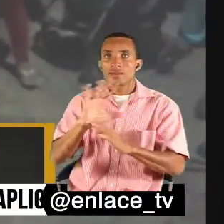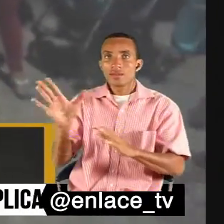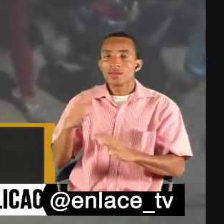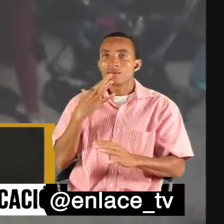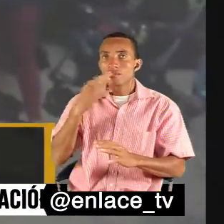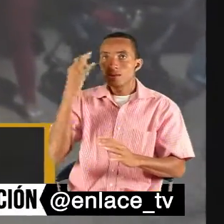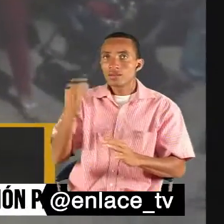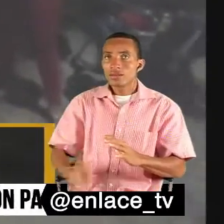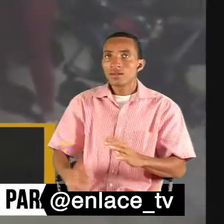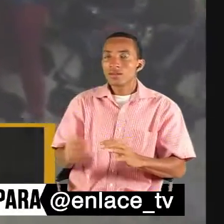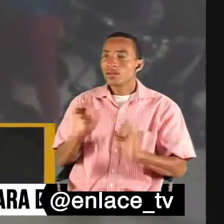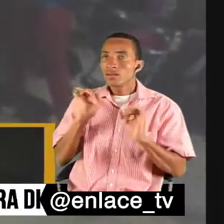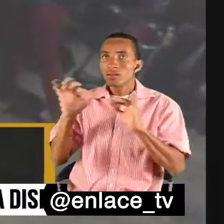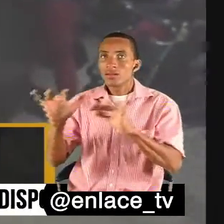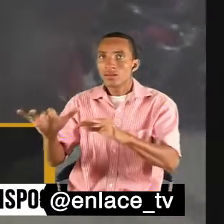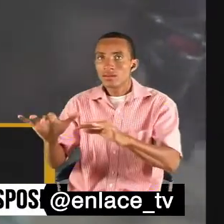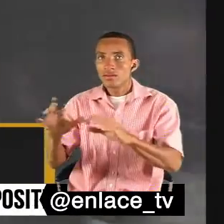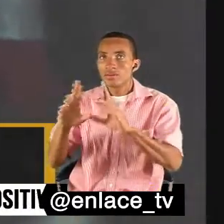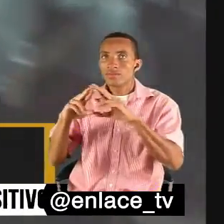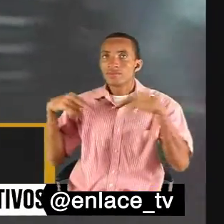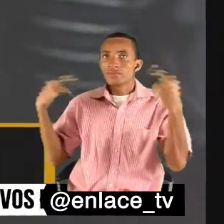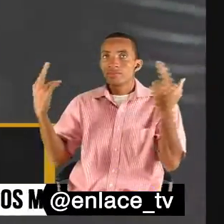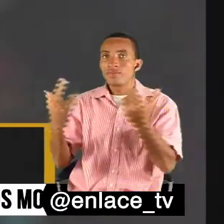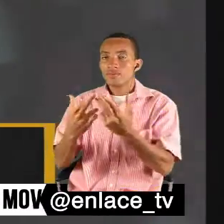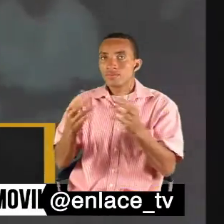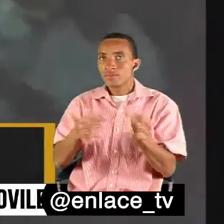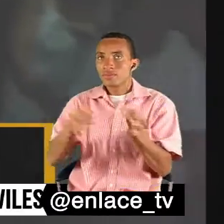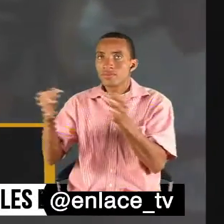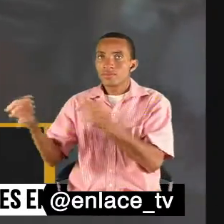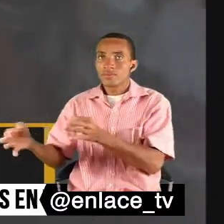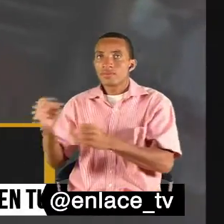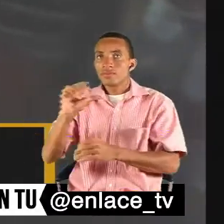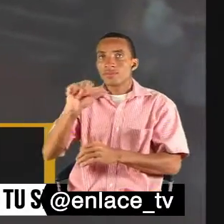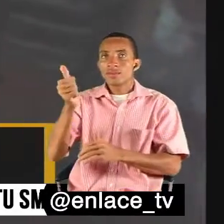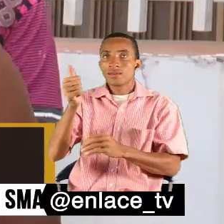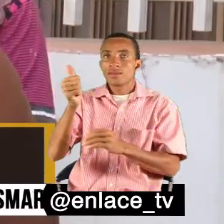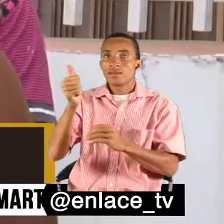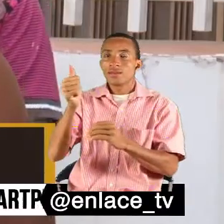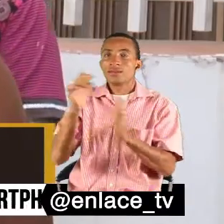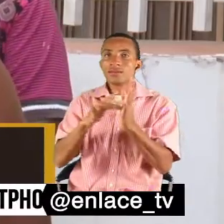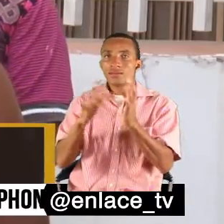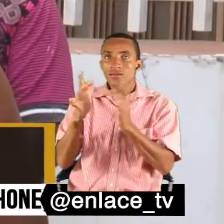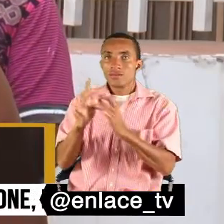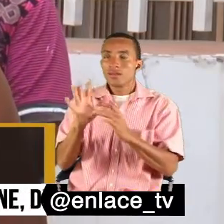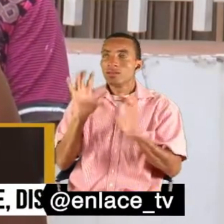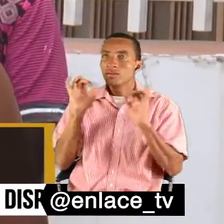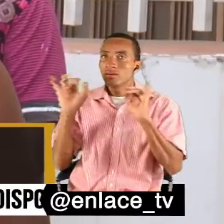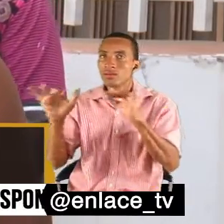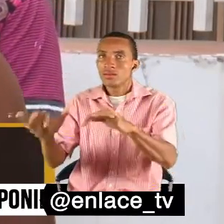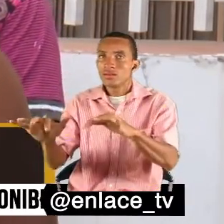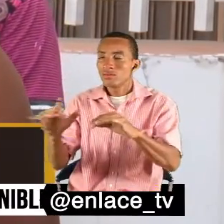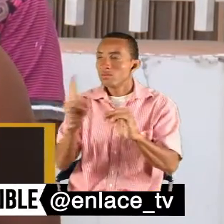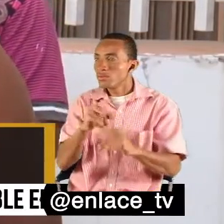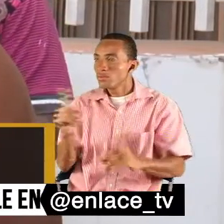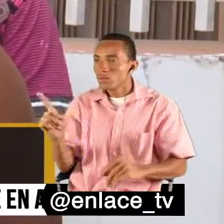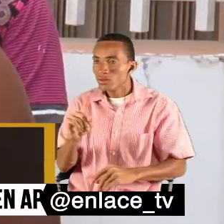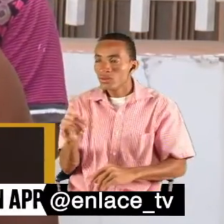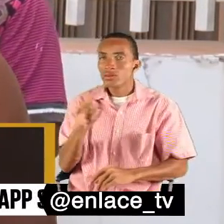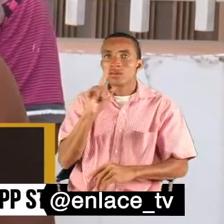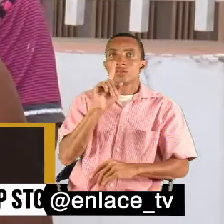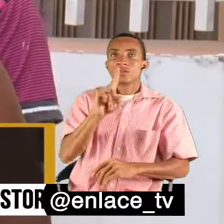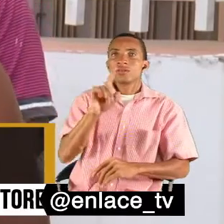la gente no salió. La reunión se aplazó para el 10 de abril, donde hubieron 105 personas. Como yo soy la